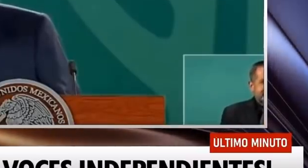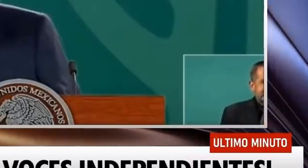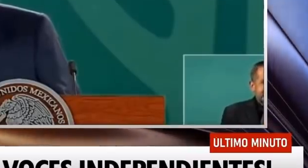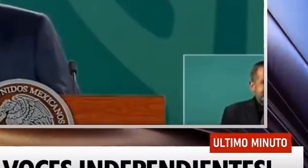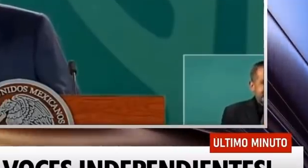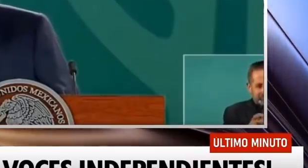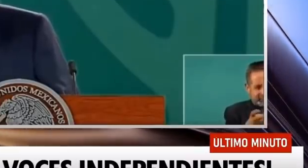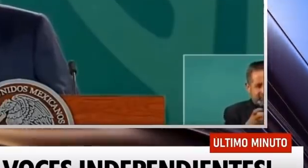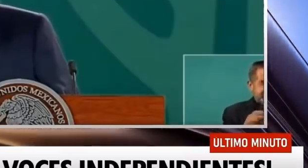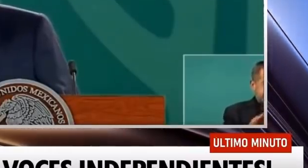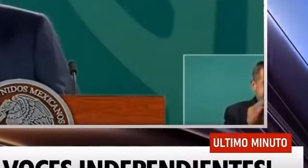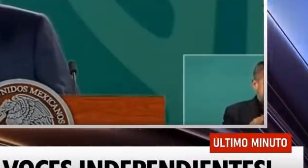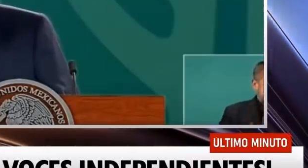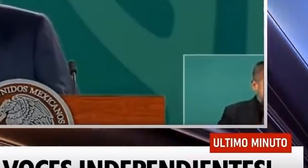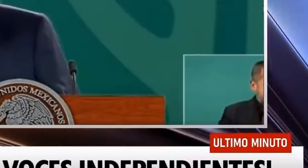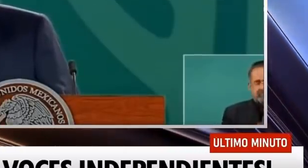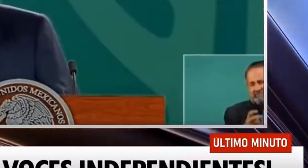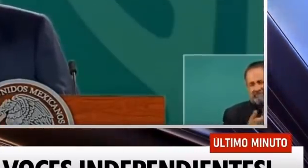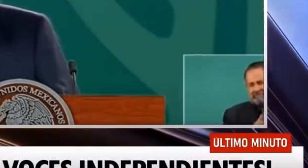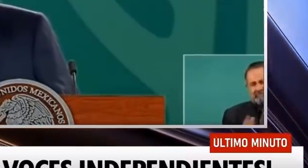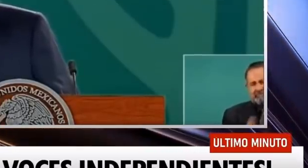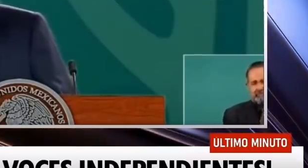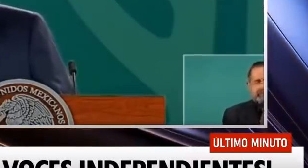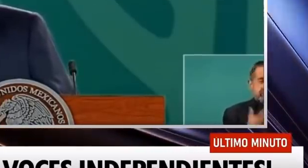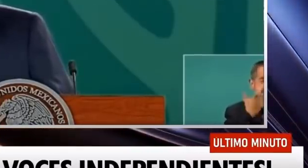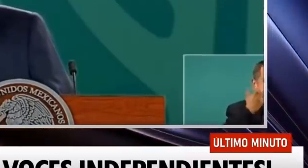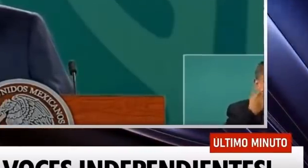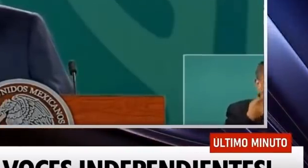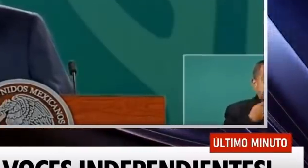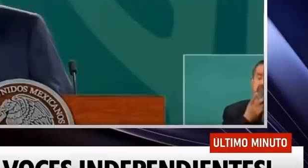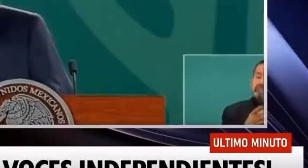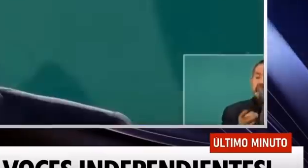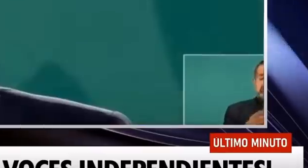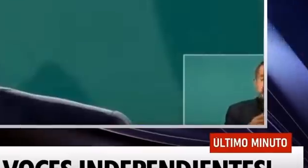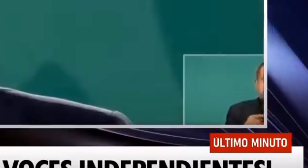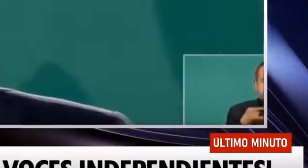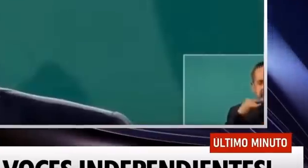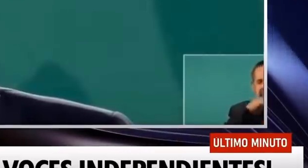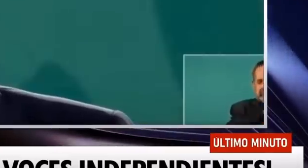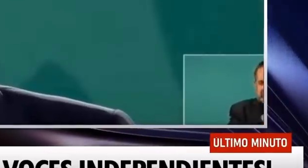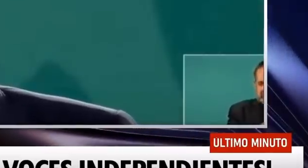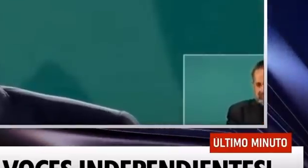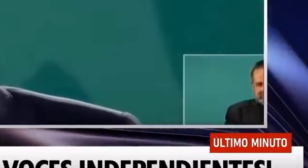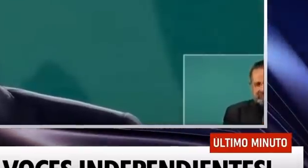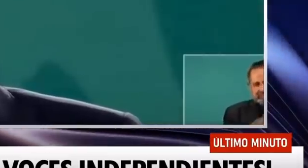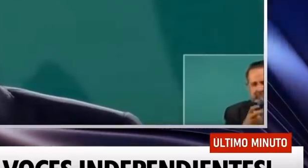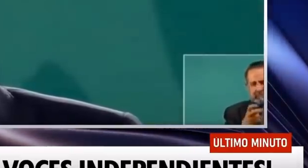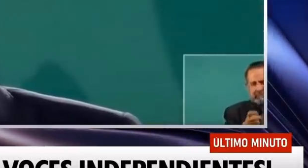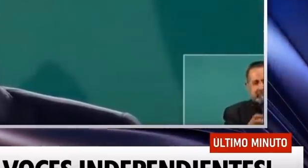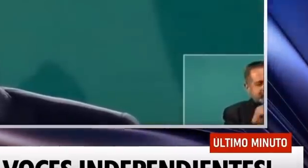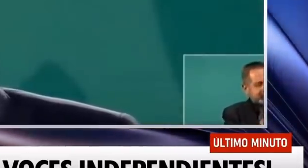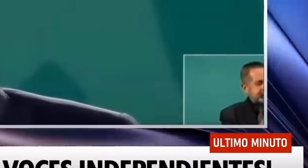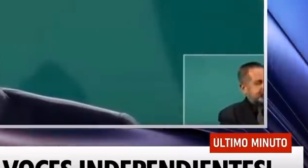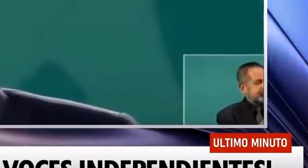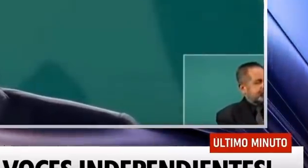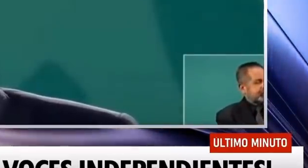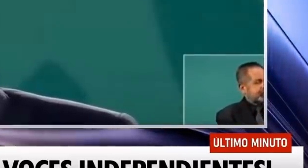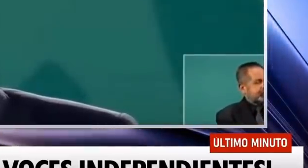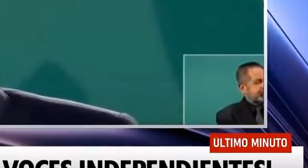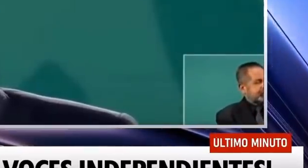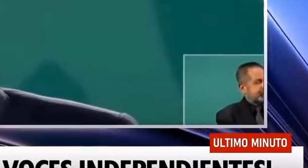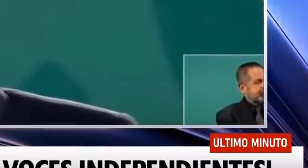ese estilo demagógico hipócrita eso tiene que ver con el conservadurismo